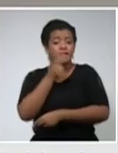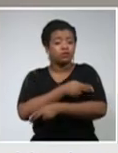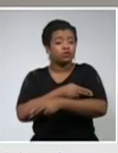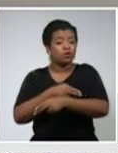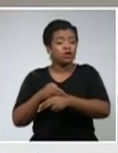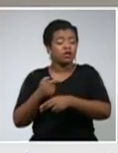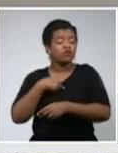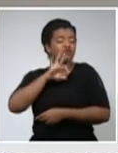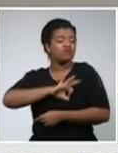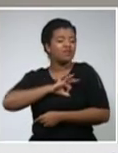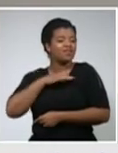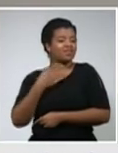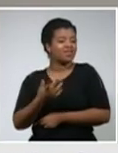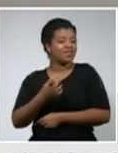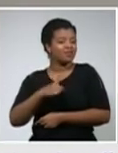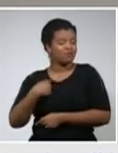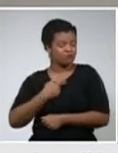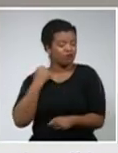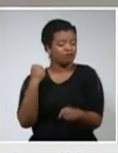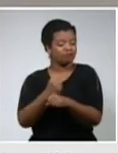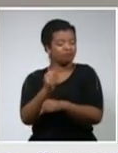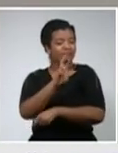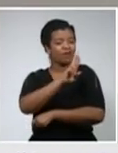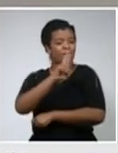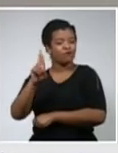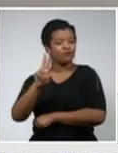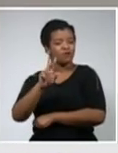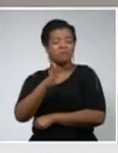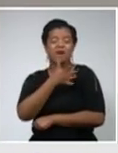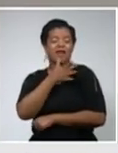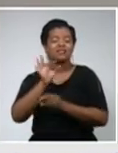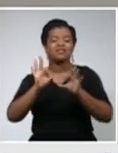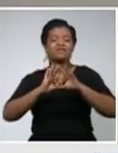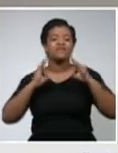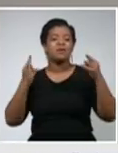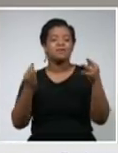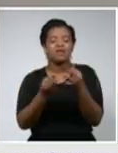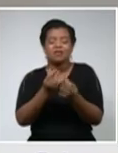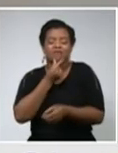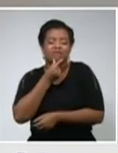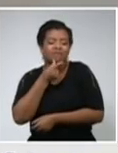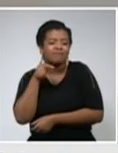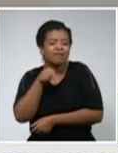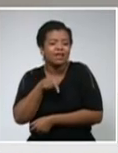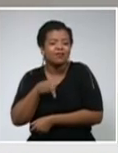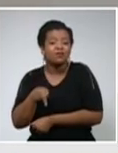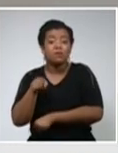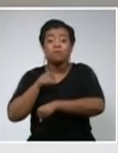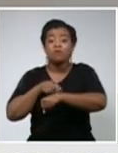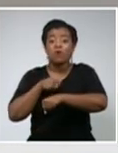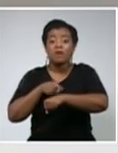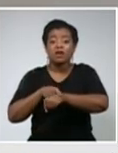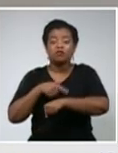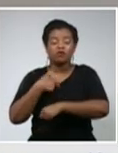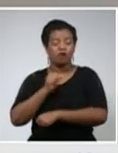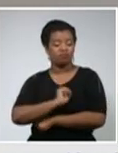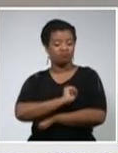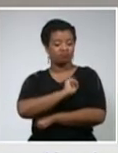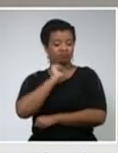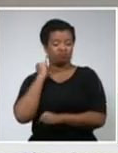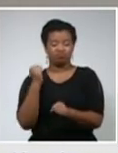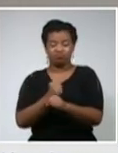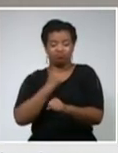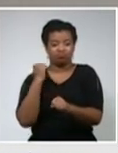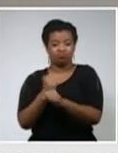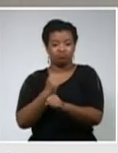útiles a esta revolución, que somos familia de los ancianos, y es el momento cumbre de mi especialidad. Yo diría que alcancé